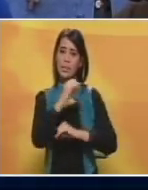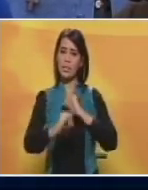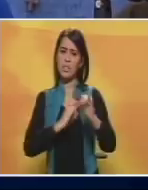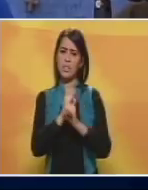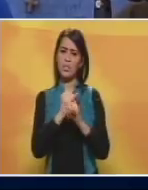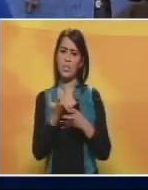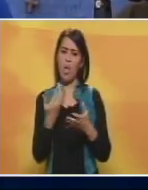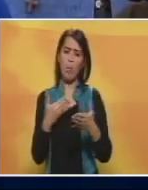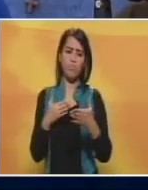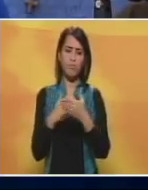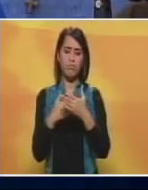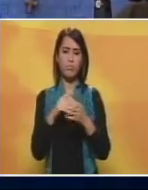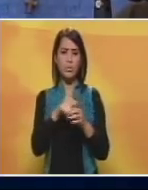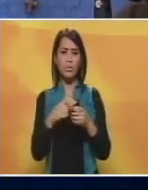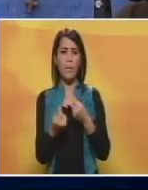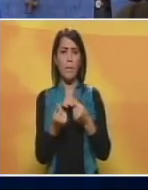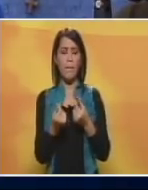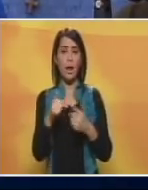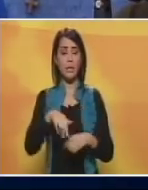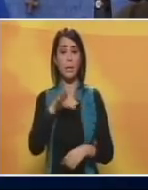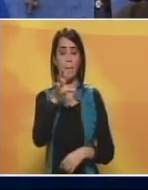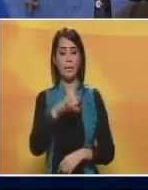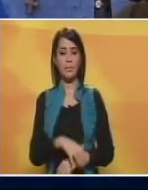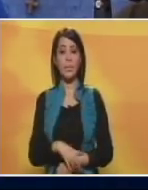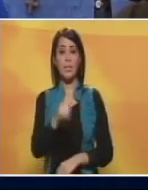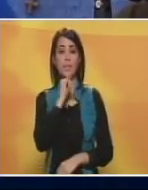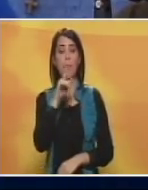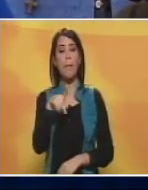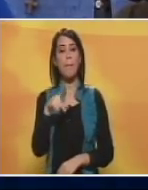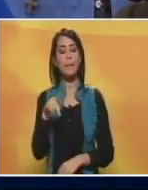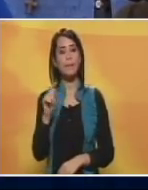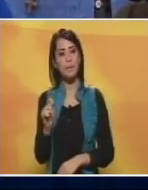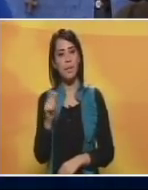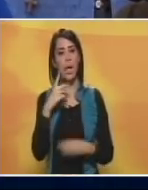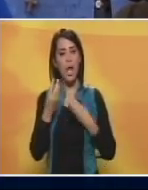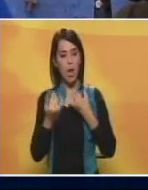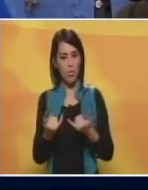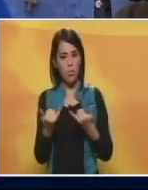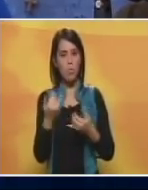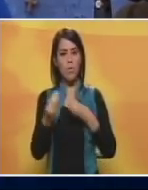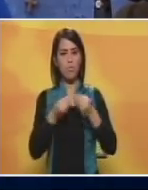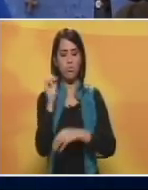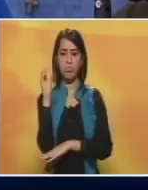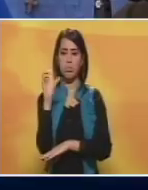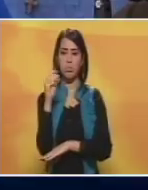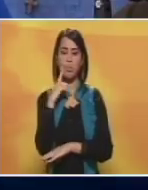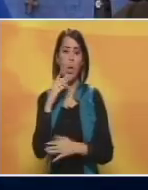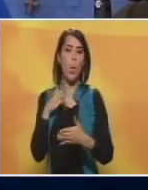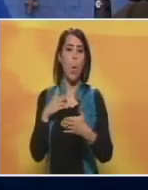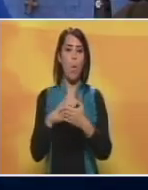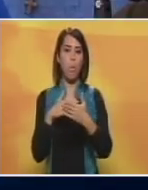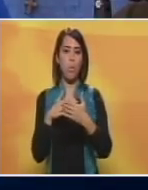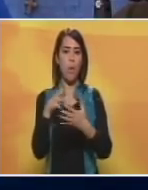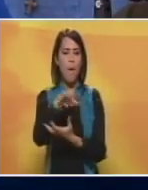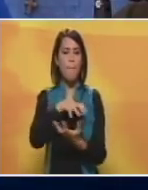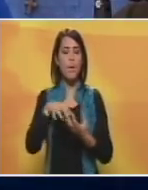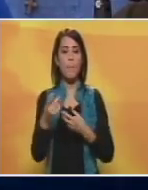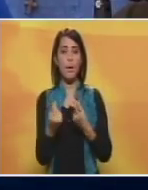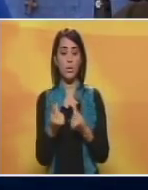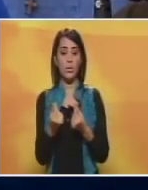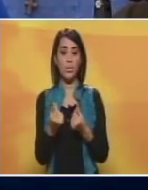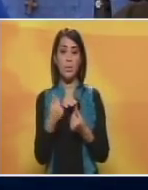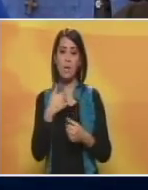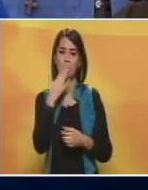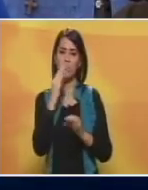moneda venezolana con el fin de desestabilizar el país. Informó que el PPT está realizando foros para combatir la crisis económica y